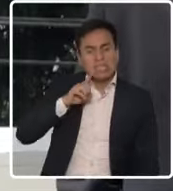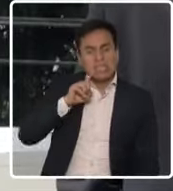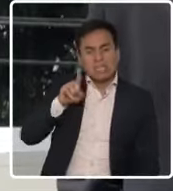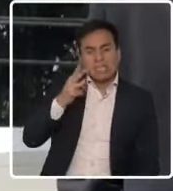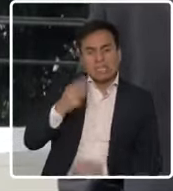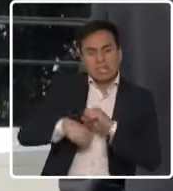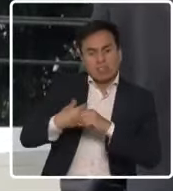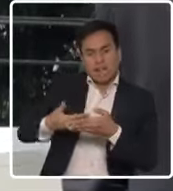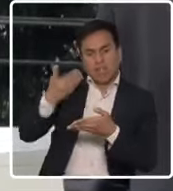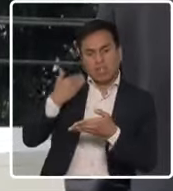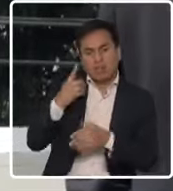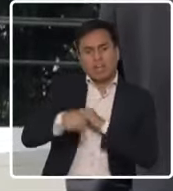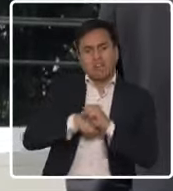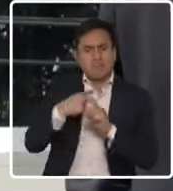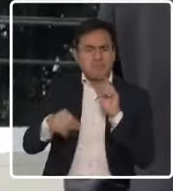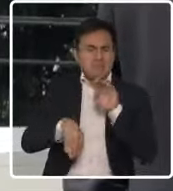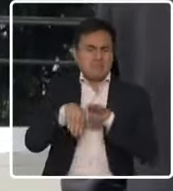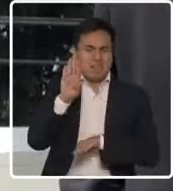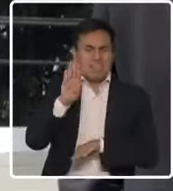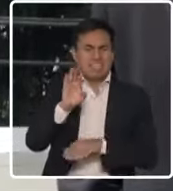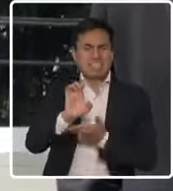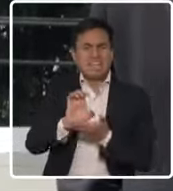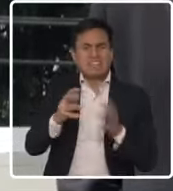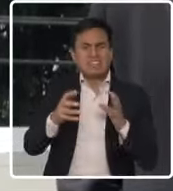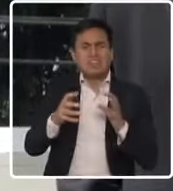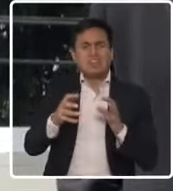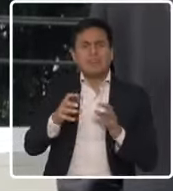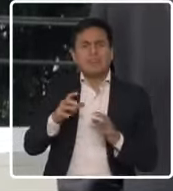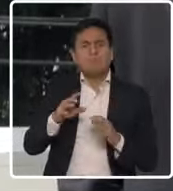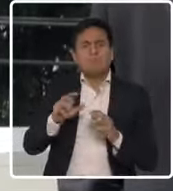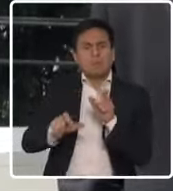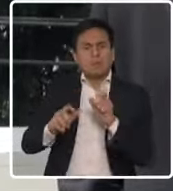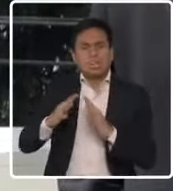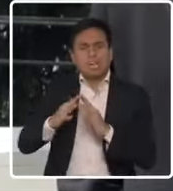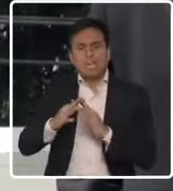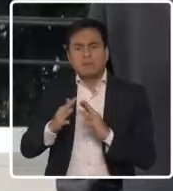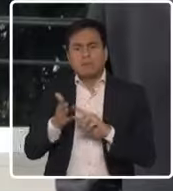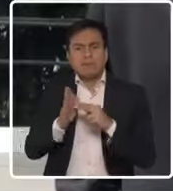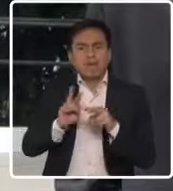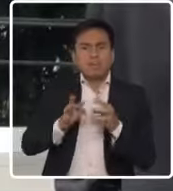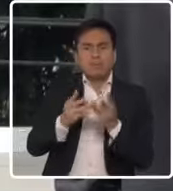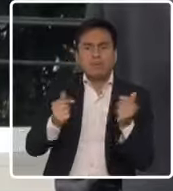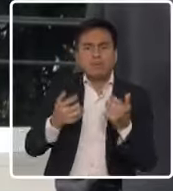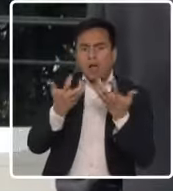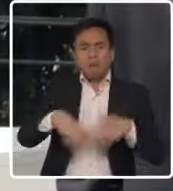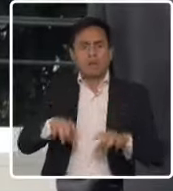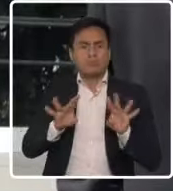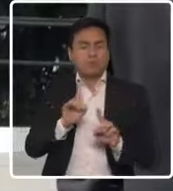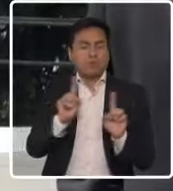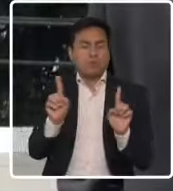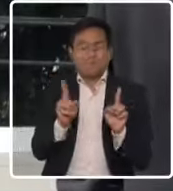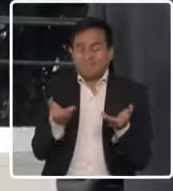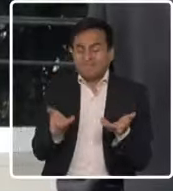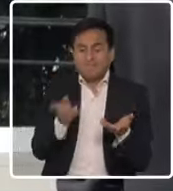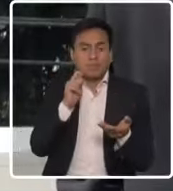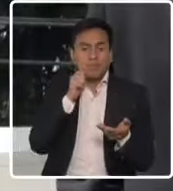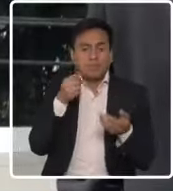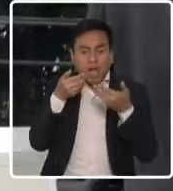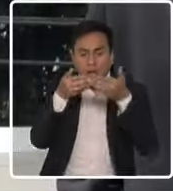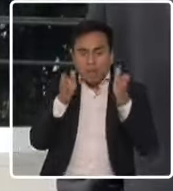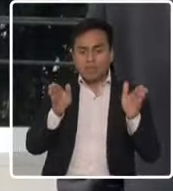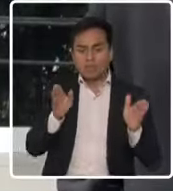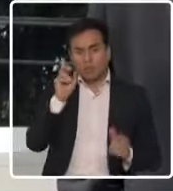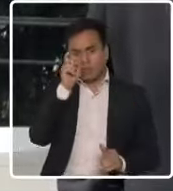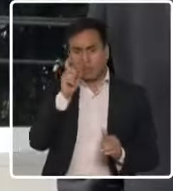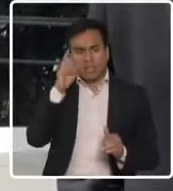últimos 3 años, estuvieron más de 1 año y medio con estado de excepción con los militares en la calle, y eso no resuelve el problema per se. Nosotros estamos abiertos sin ningún tipo